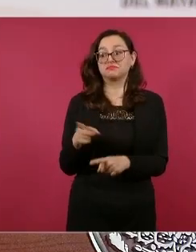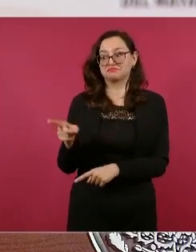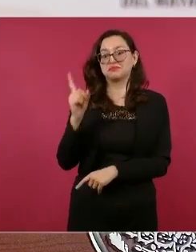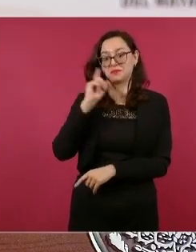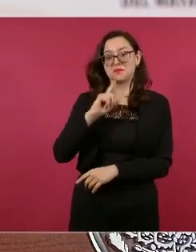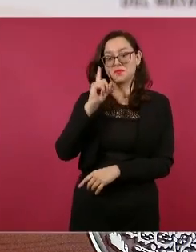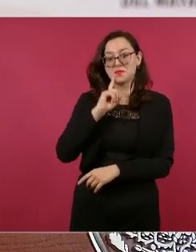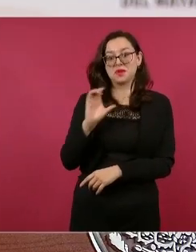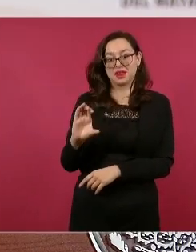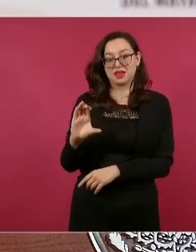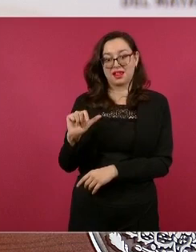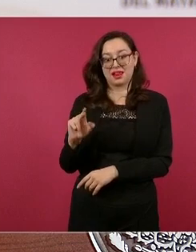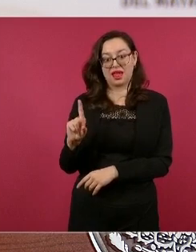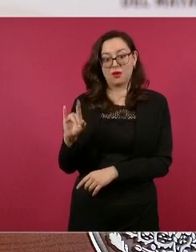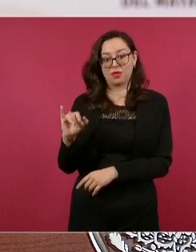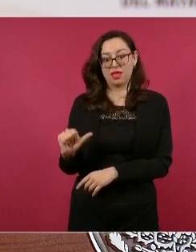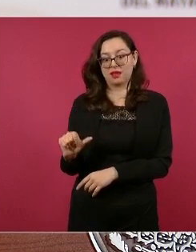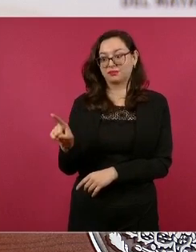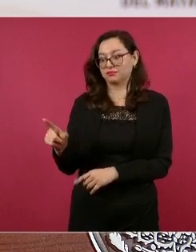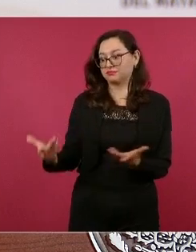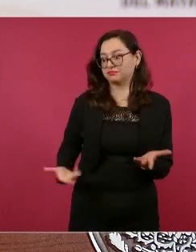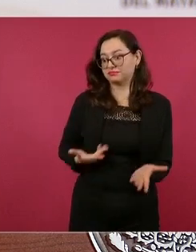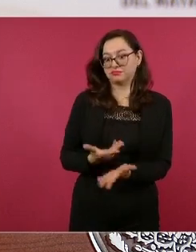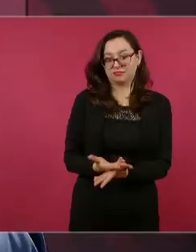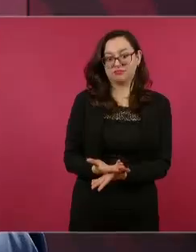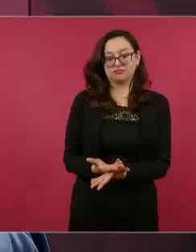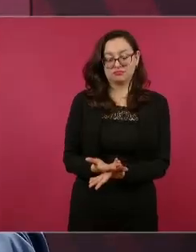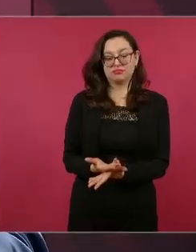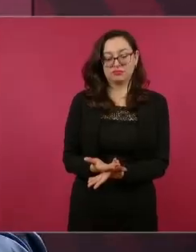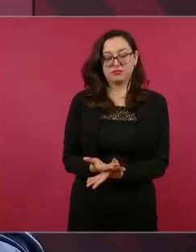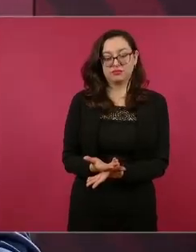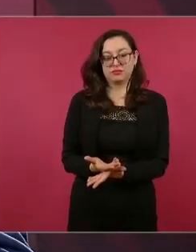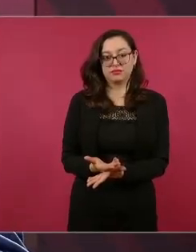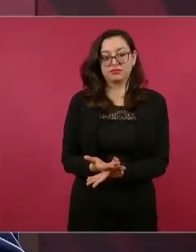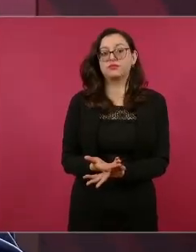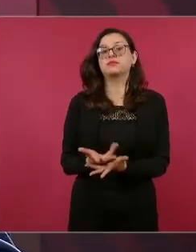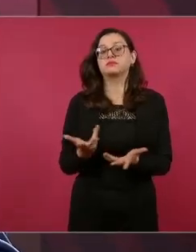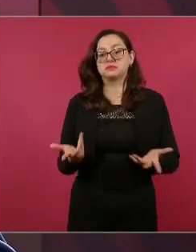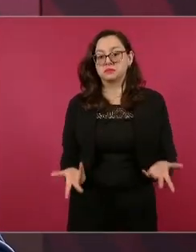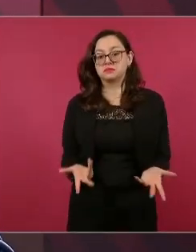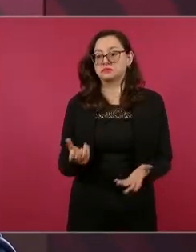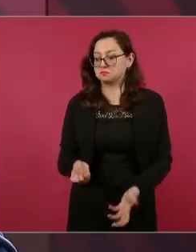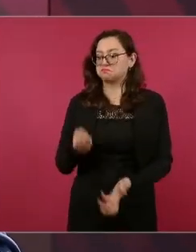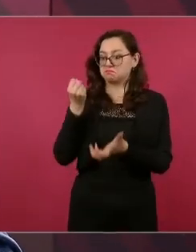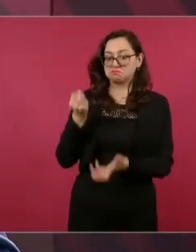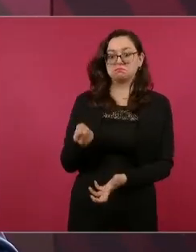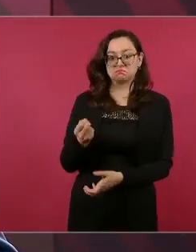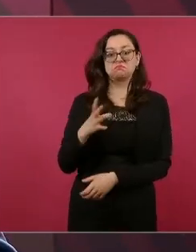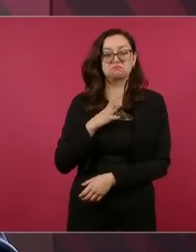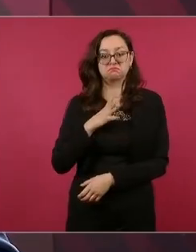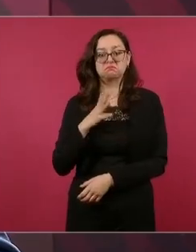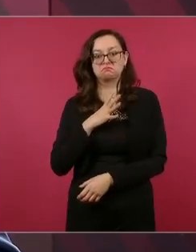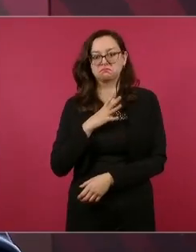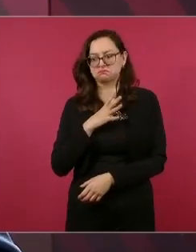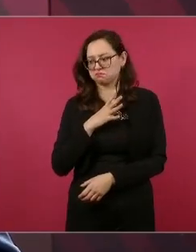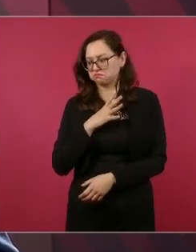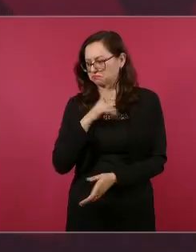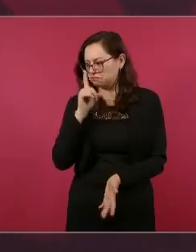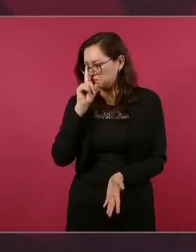electa, ¿sí? Ella está planteando y se tienen los fondos, creo que